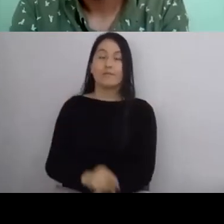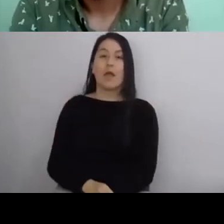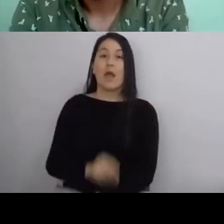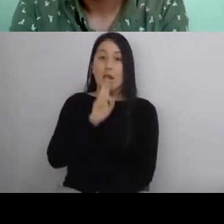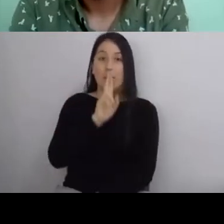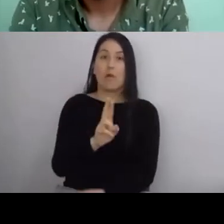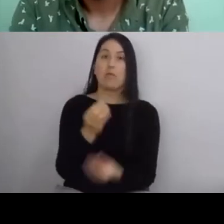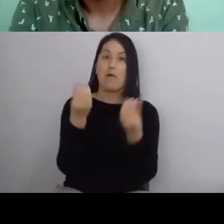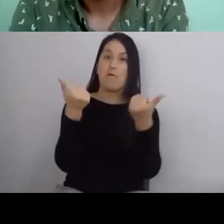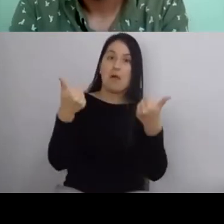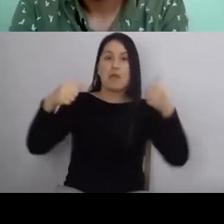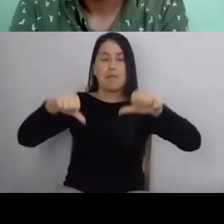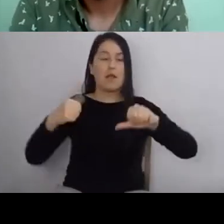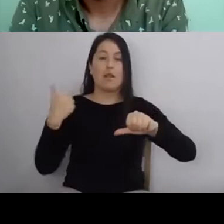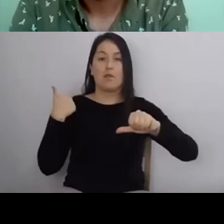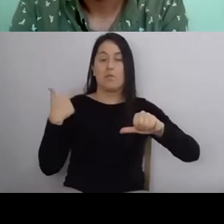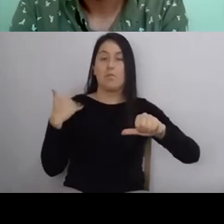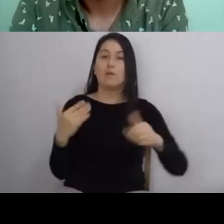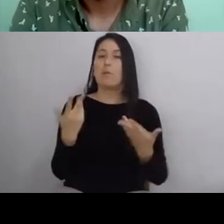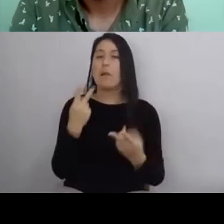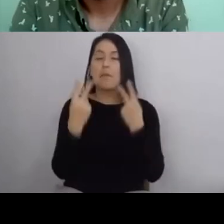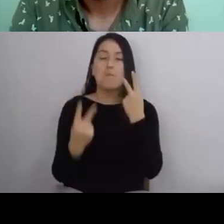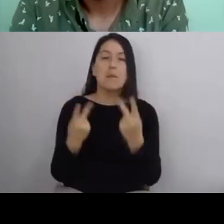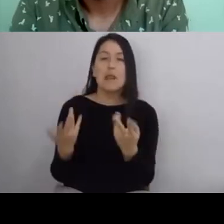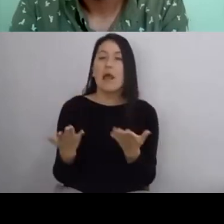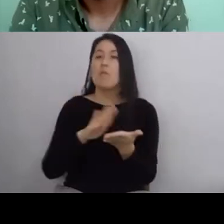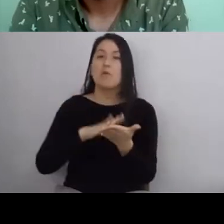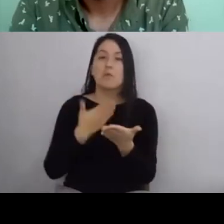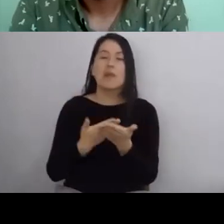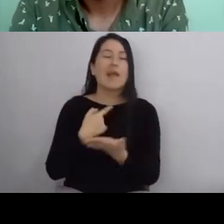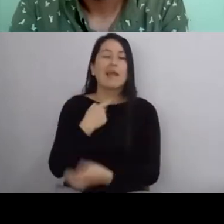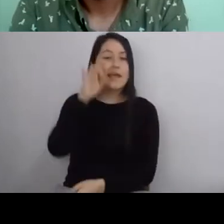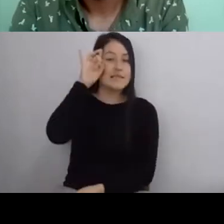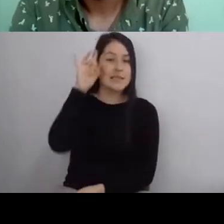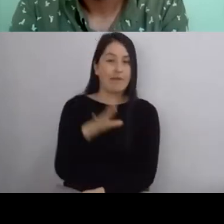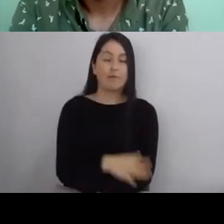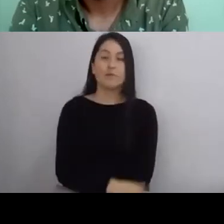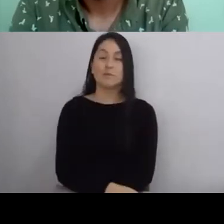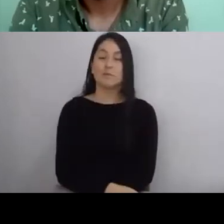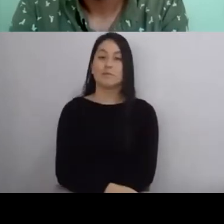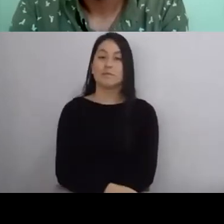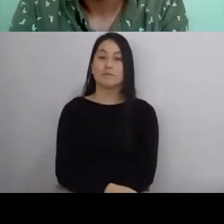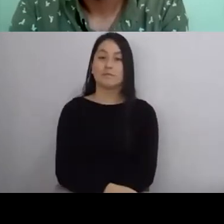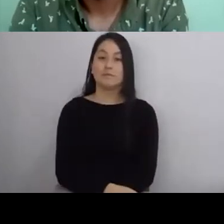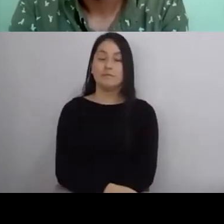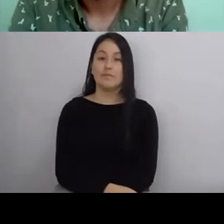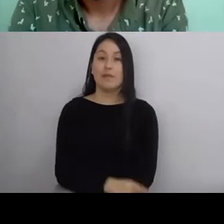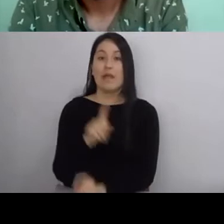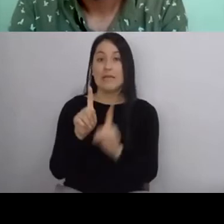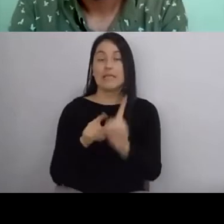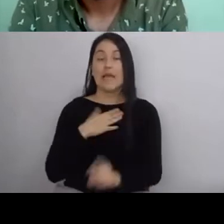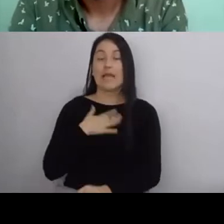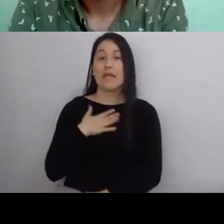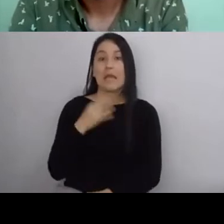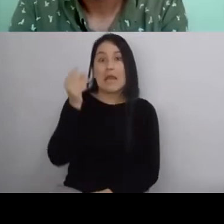respuestas malas, sino para ir tanteando más o menos qué sabemos de esto. Entonces, si alguien quiere ponerse creativo